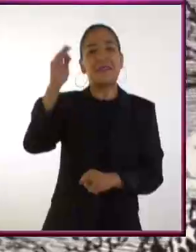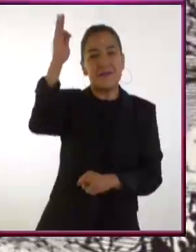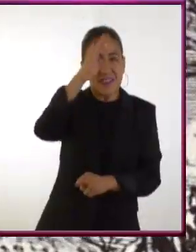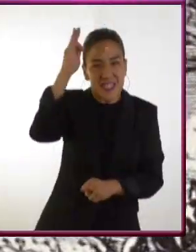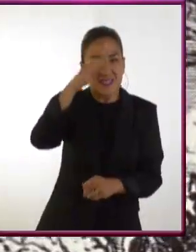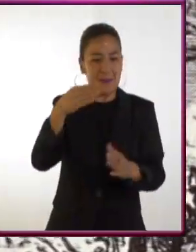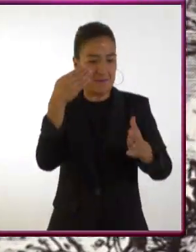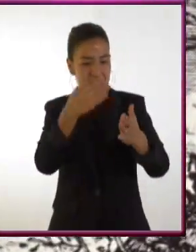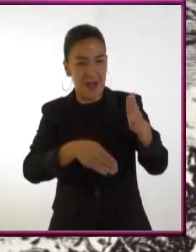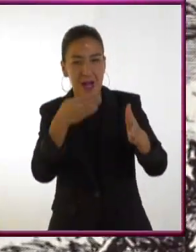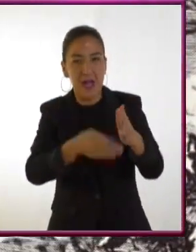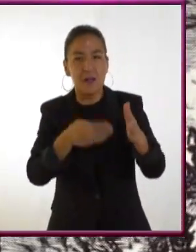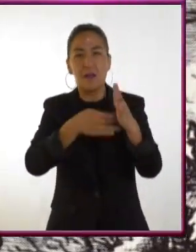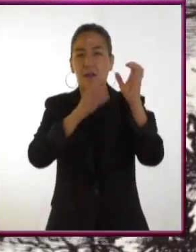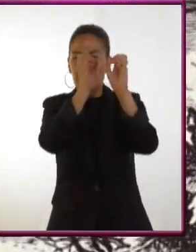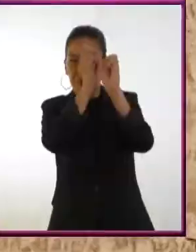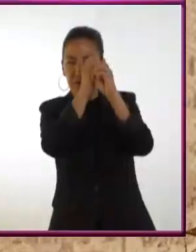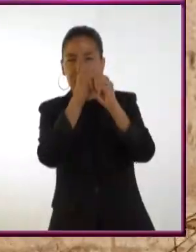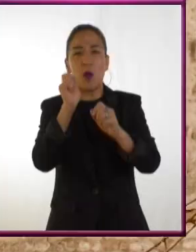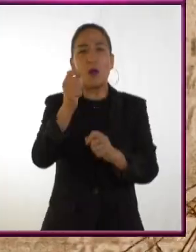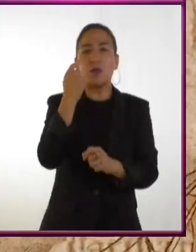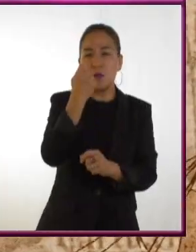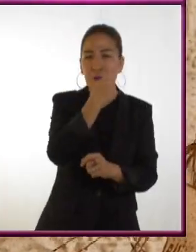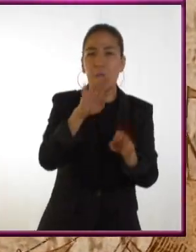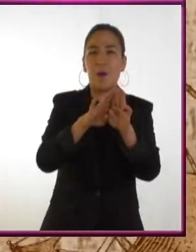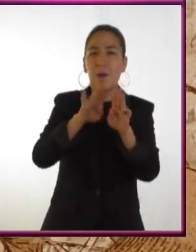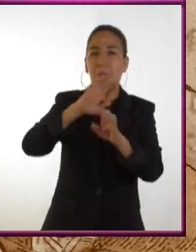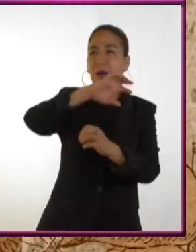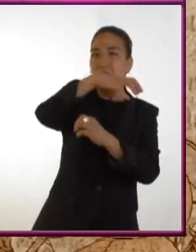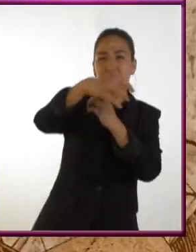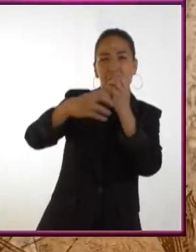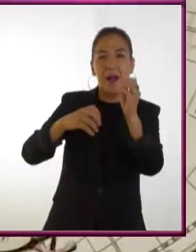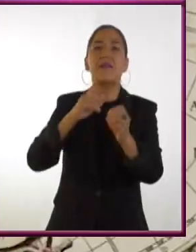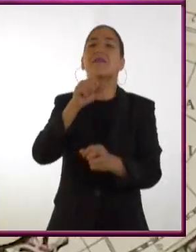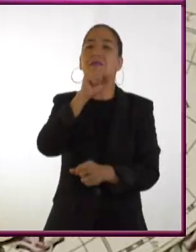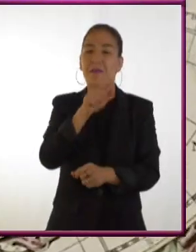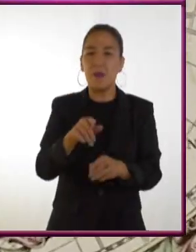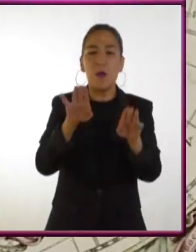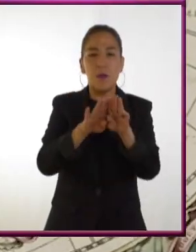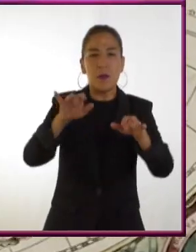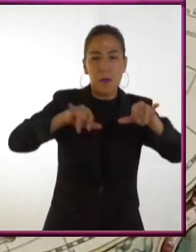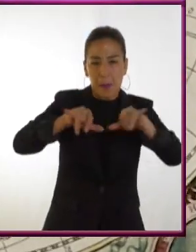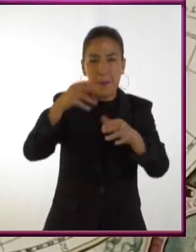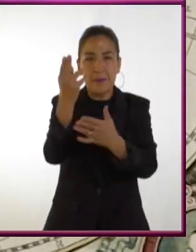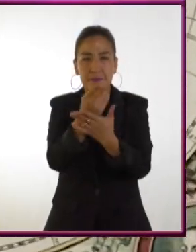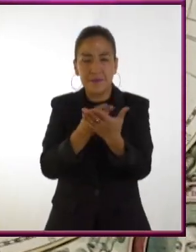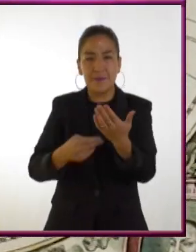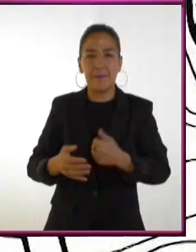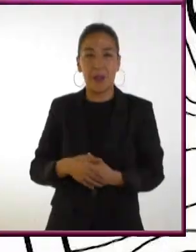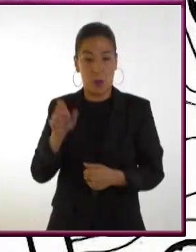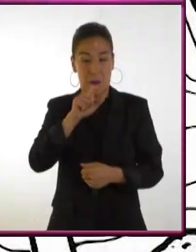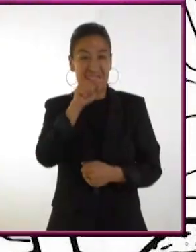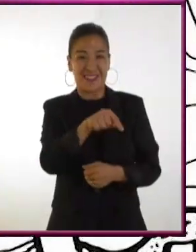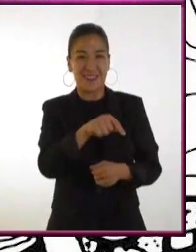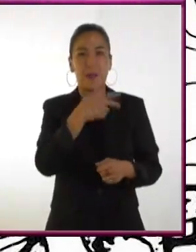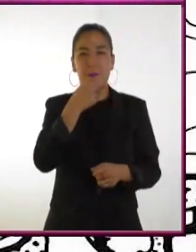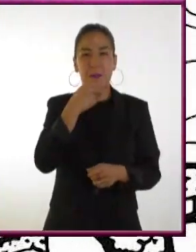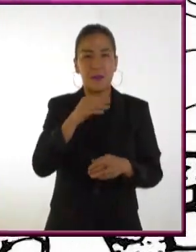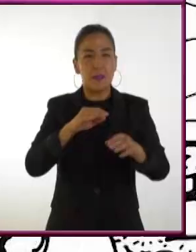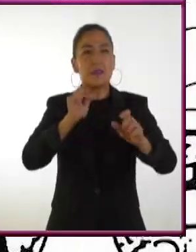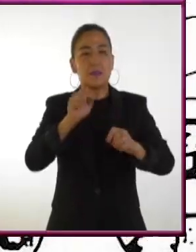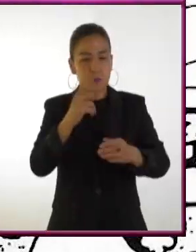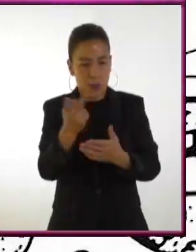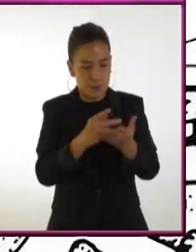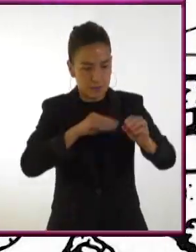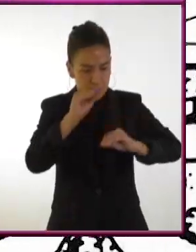física como la mecánica, la óptica y la astronomía, y además en la cartografía. Cuando Euler resolvió el